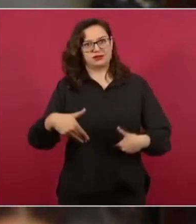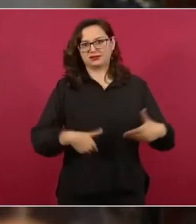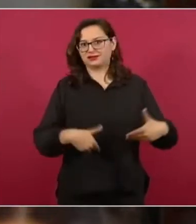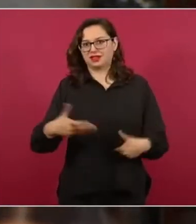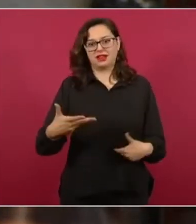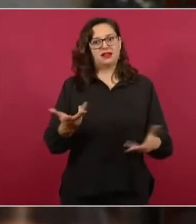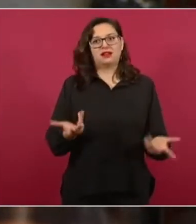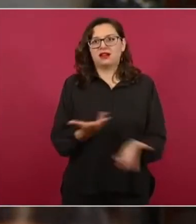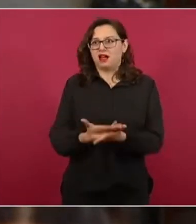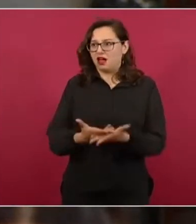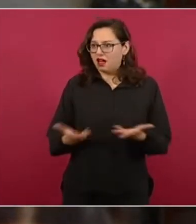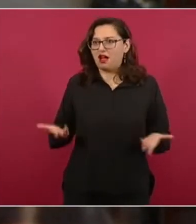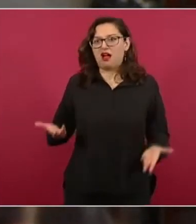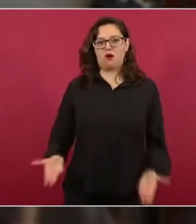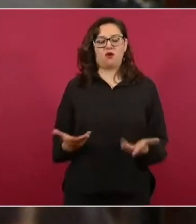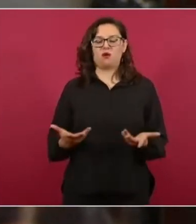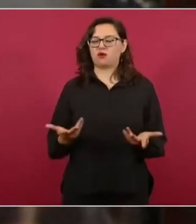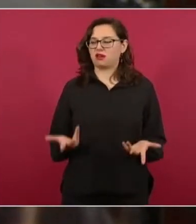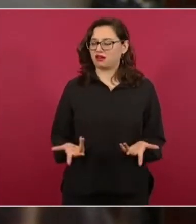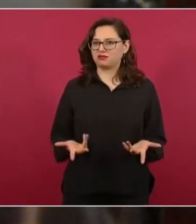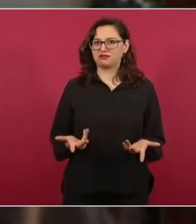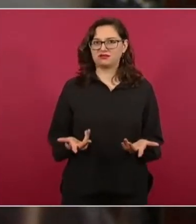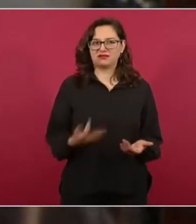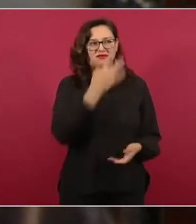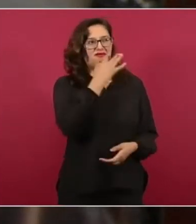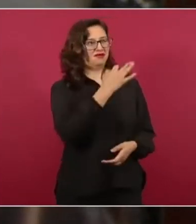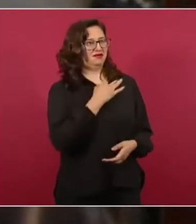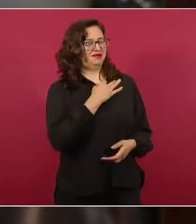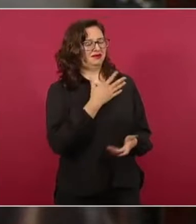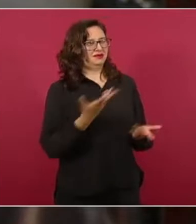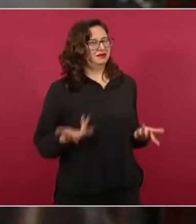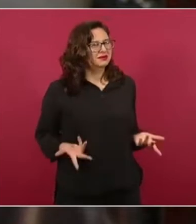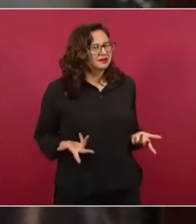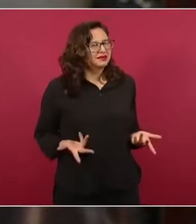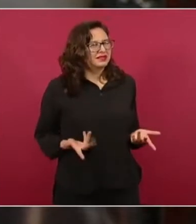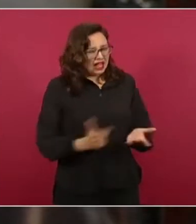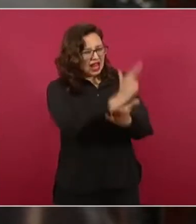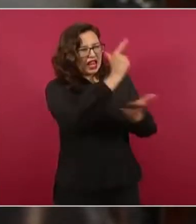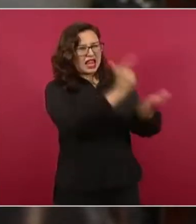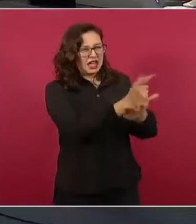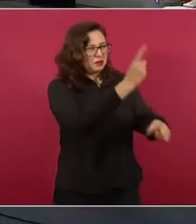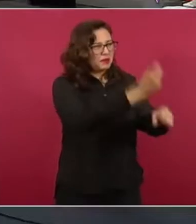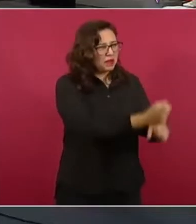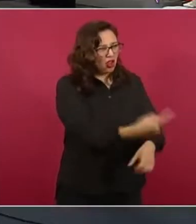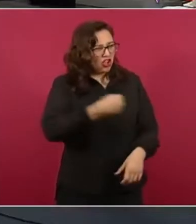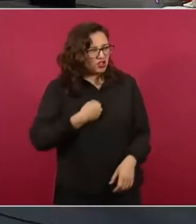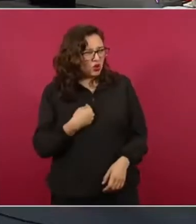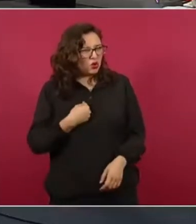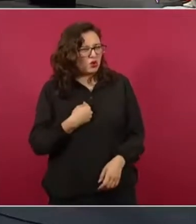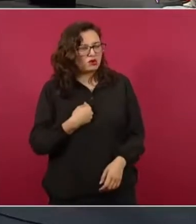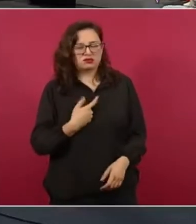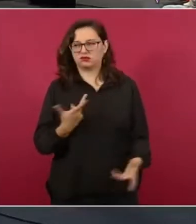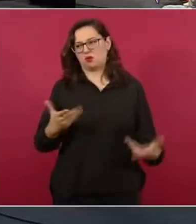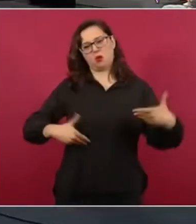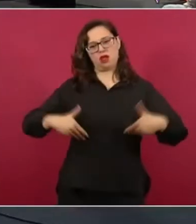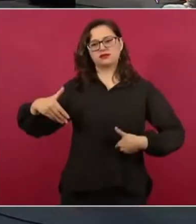justicia reciban esta advertencia de áreas de algunos funcionarios medios de la Secretaría de Educación Pública. La pregunta es, ¿qué se